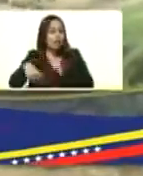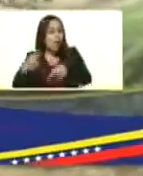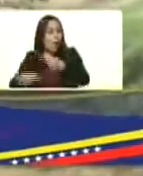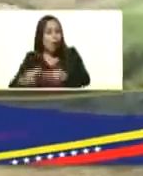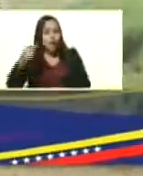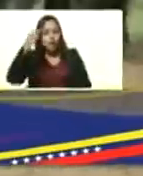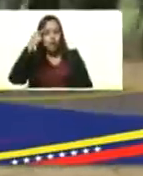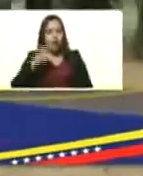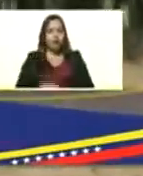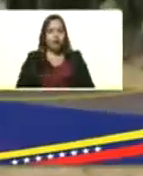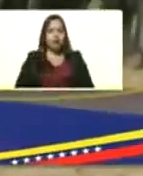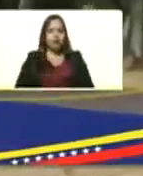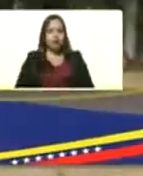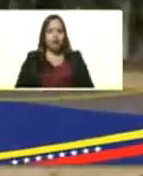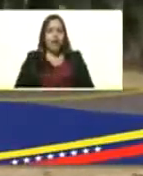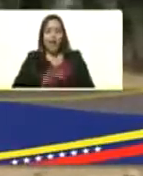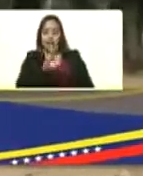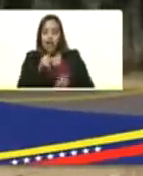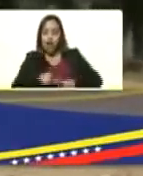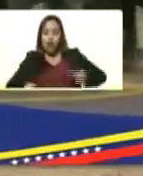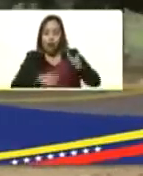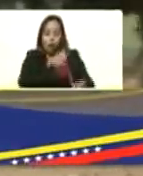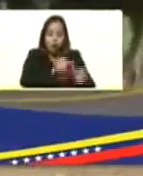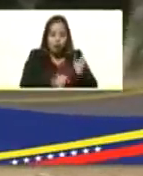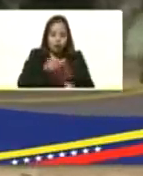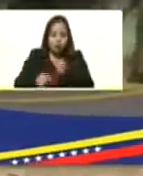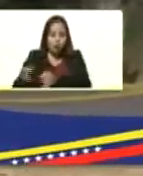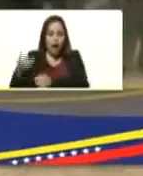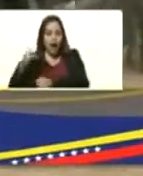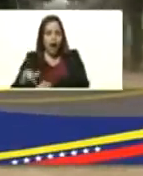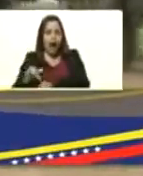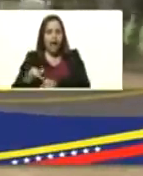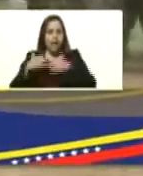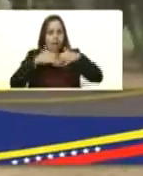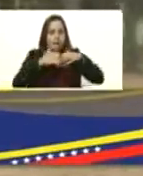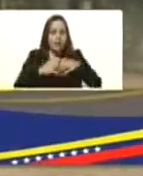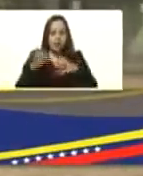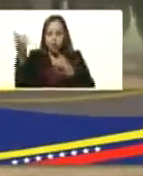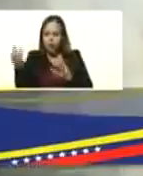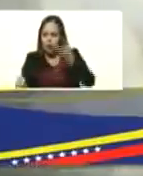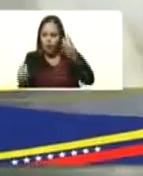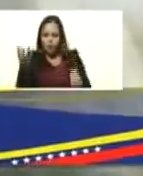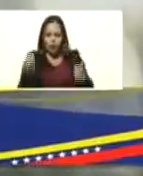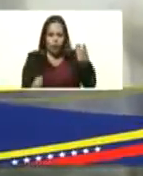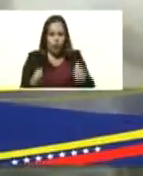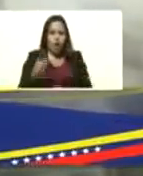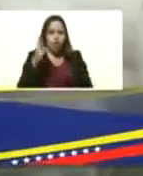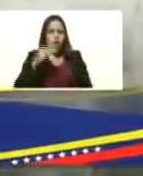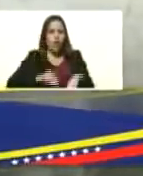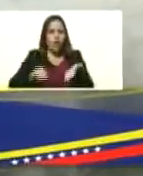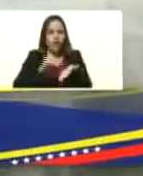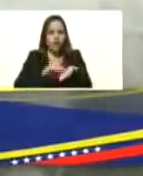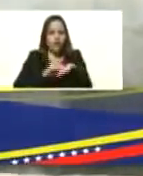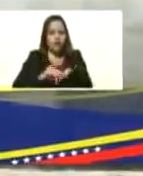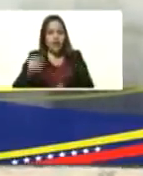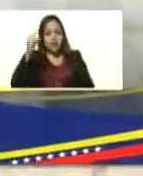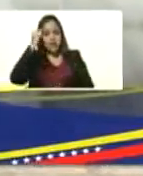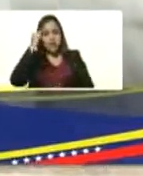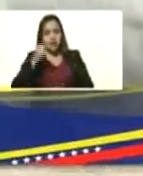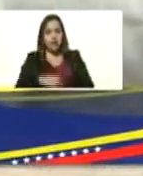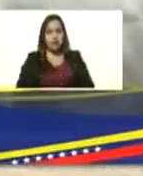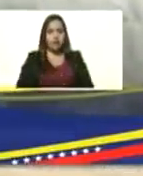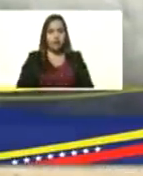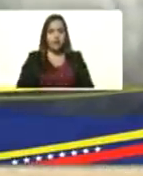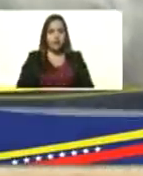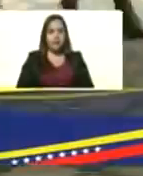entre salas de ordeño totalmente mecanizadas el cual ordena dos veces al día aproximadamente